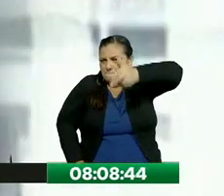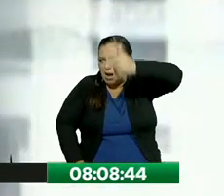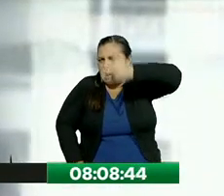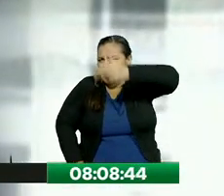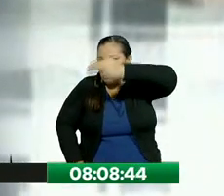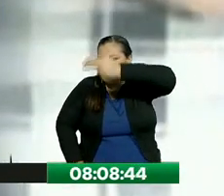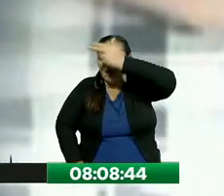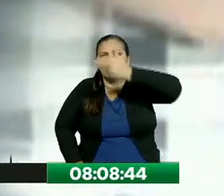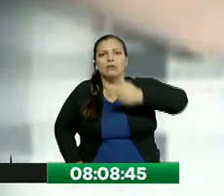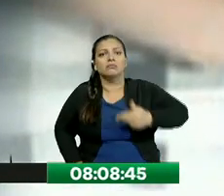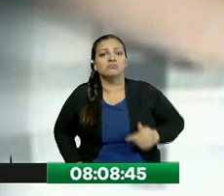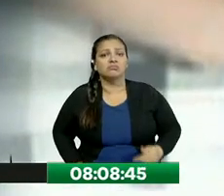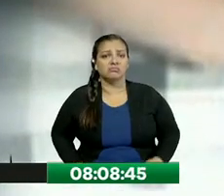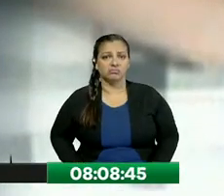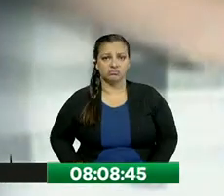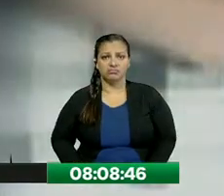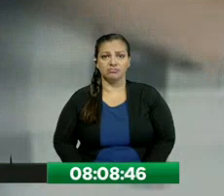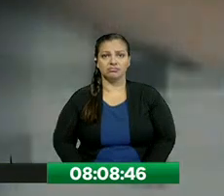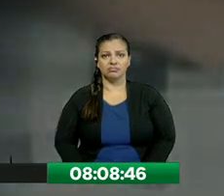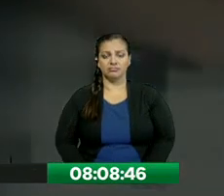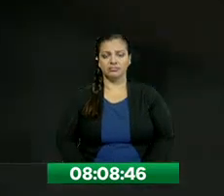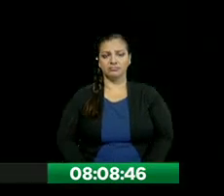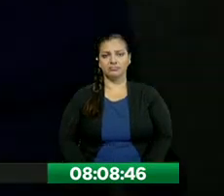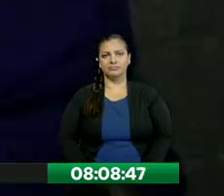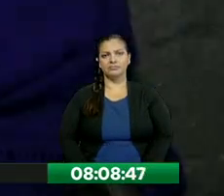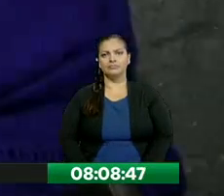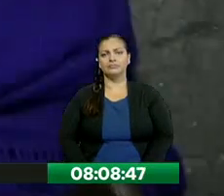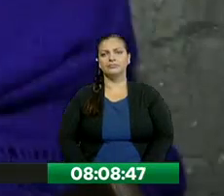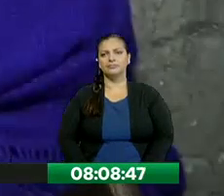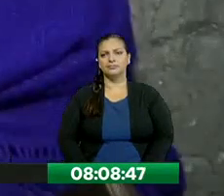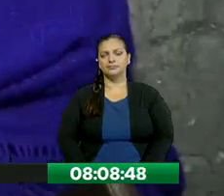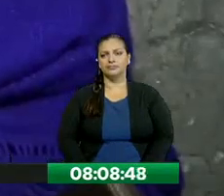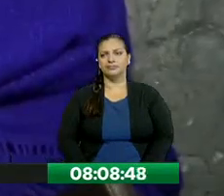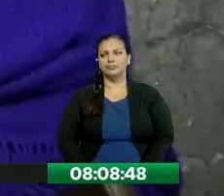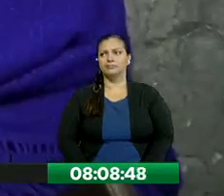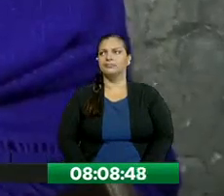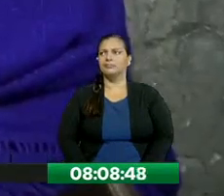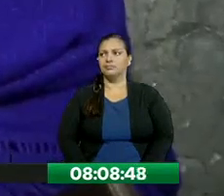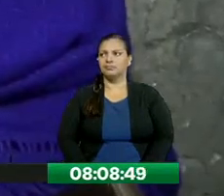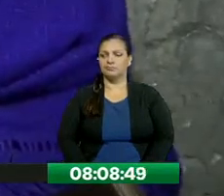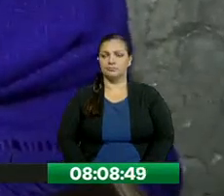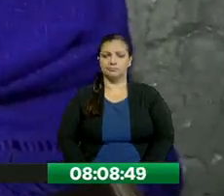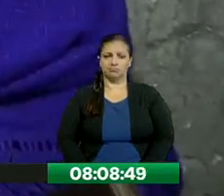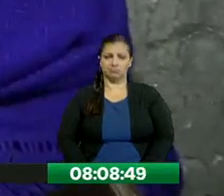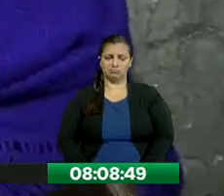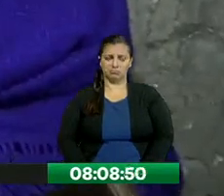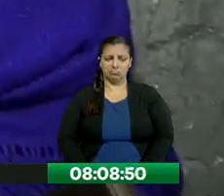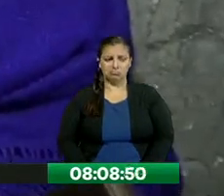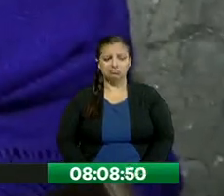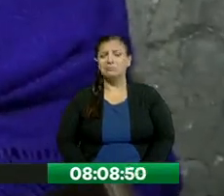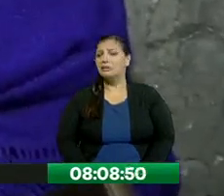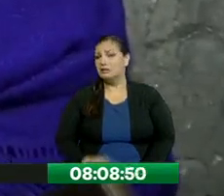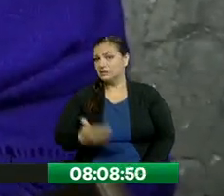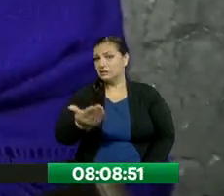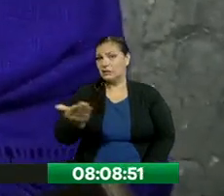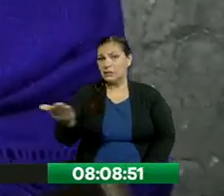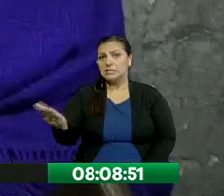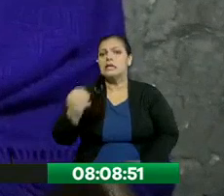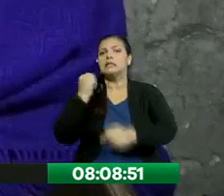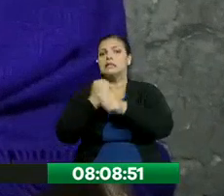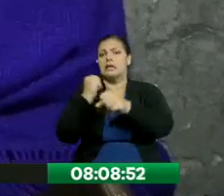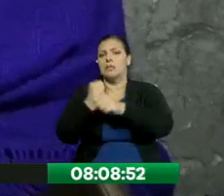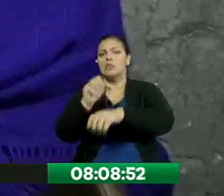donde ellos trabajaban en una hacienda. Todo, cosas, ojalá que devuelva, plata, todito, celular,